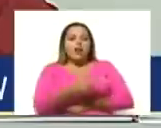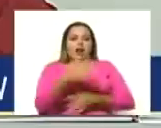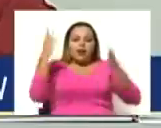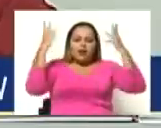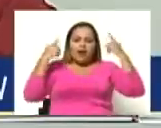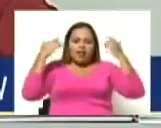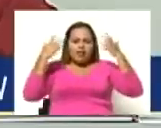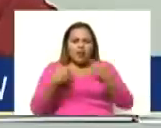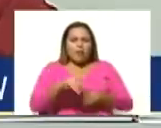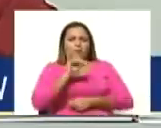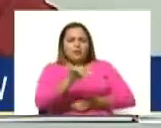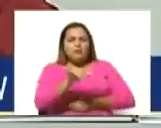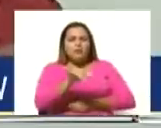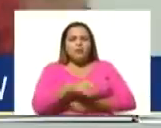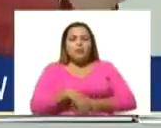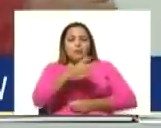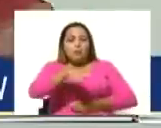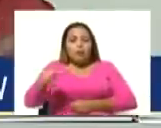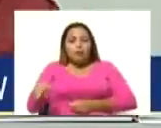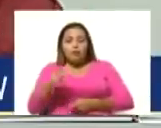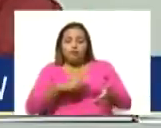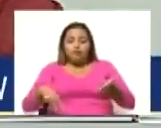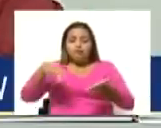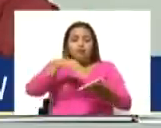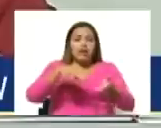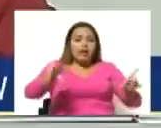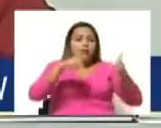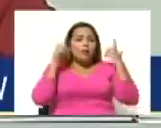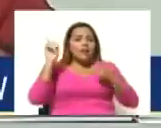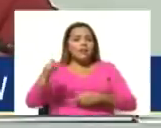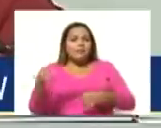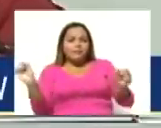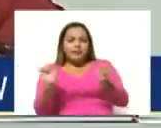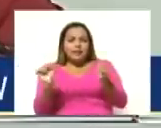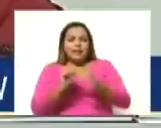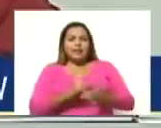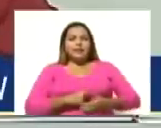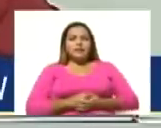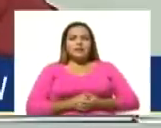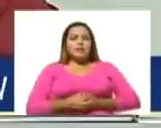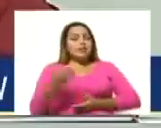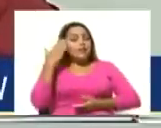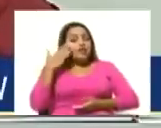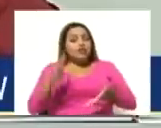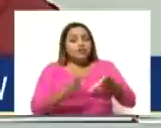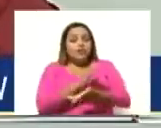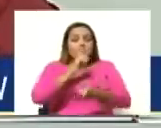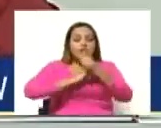pueblo que se levantó allá en La Guaira, ¿ves? Se ha levantado en Tobar, que a pesar de los embates del tiempo